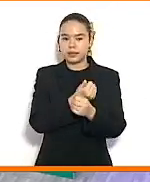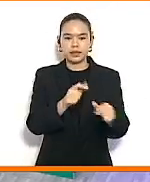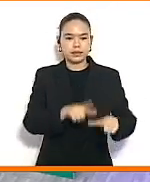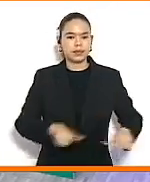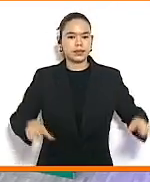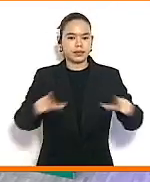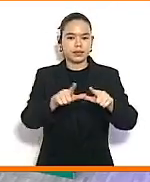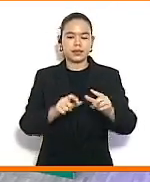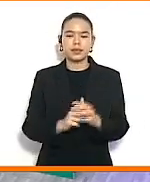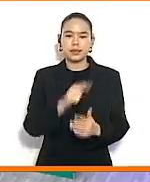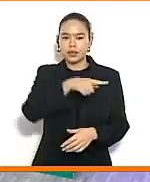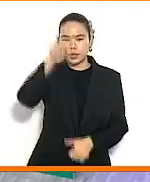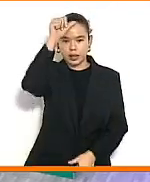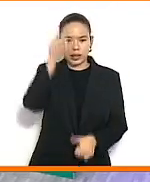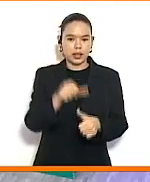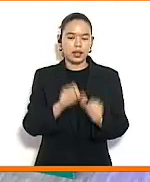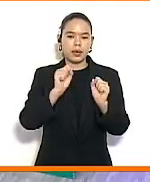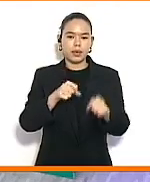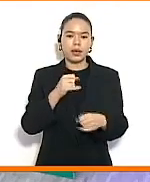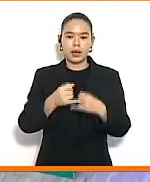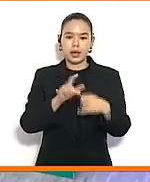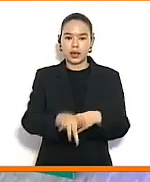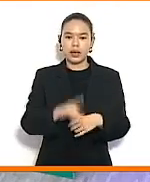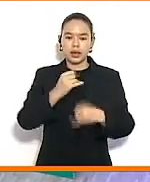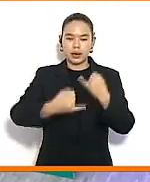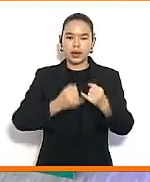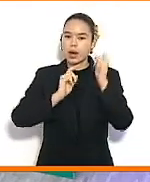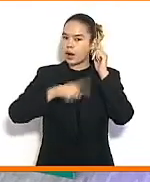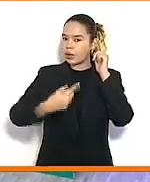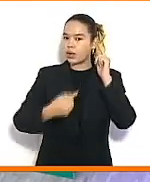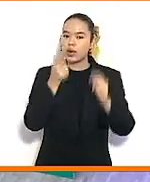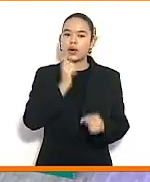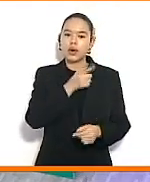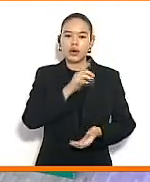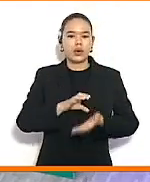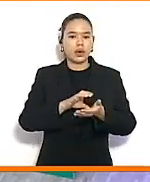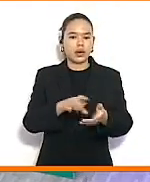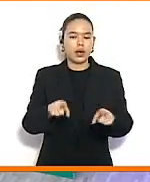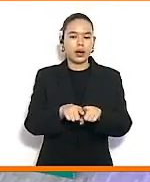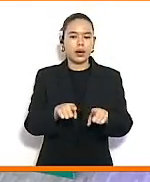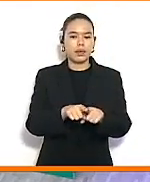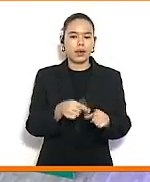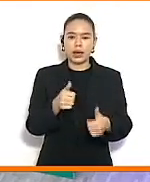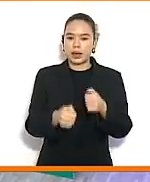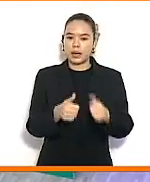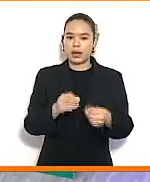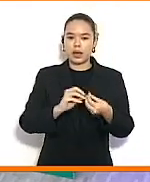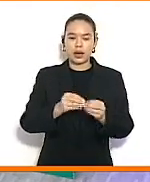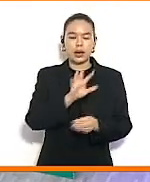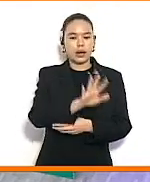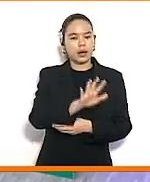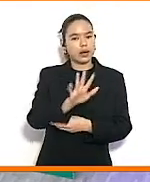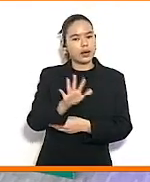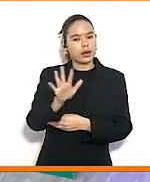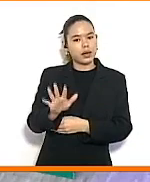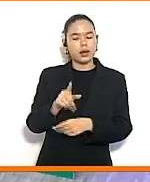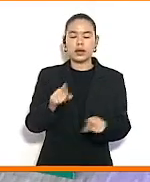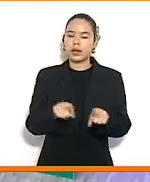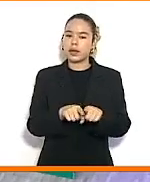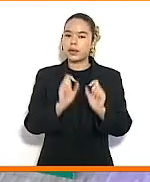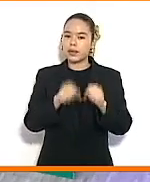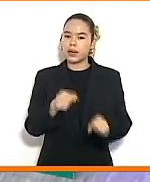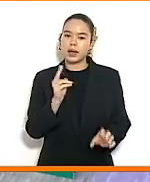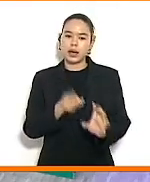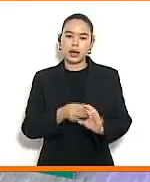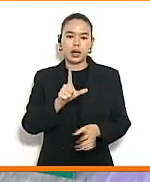que estés. Recordá que podés elegir tu jugada de diario Loto Super Premio a través de mensajito al 555 o puedes ingresar